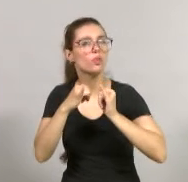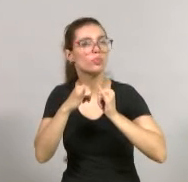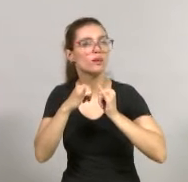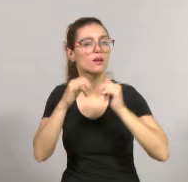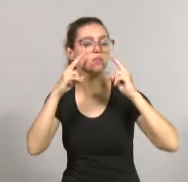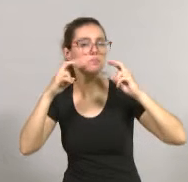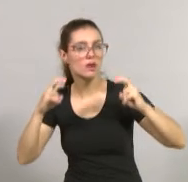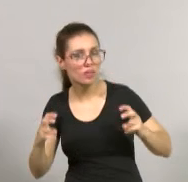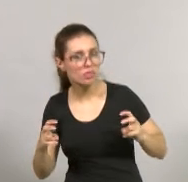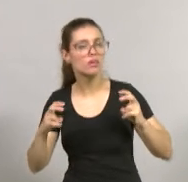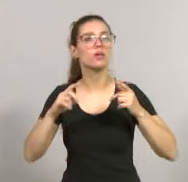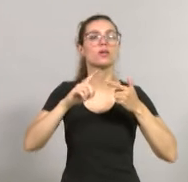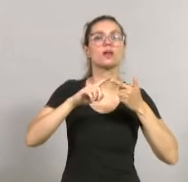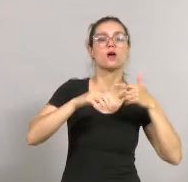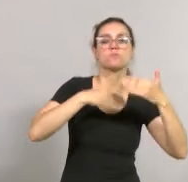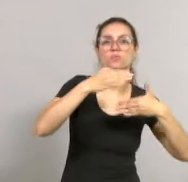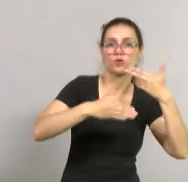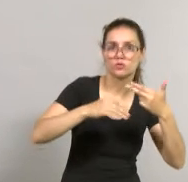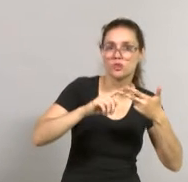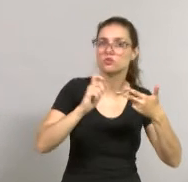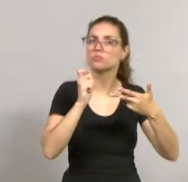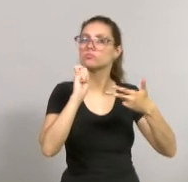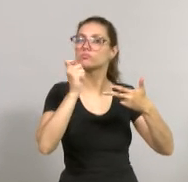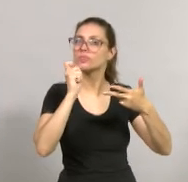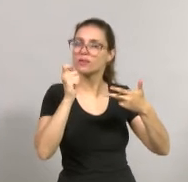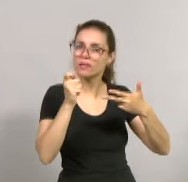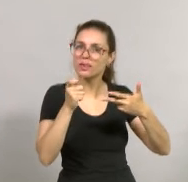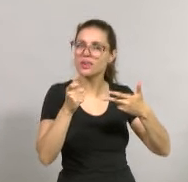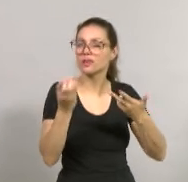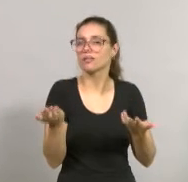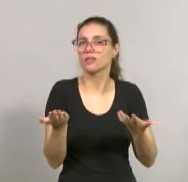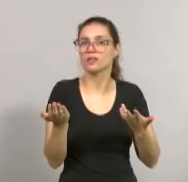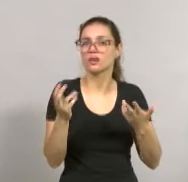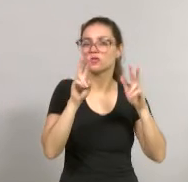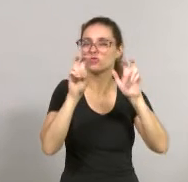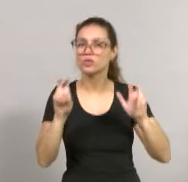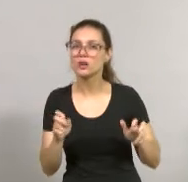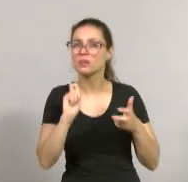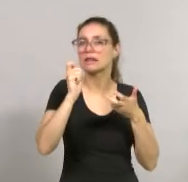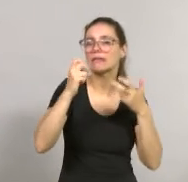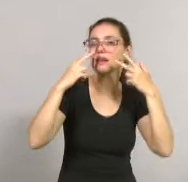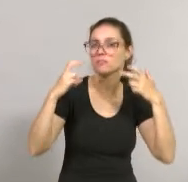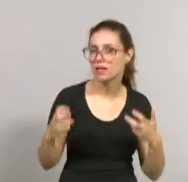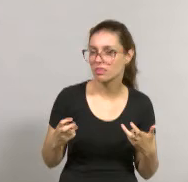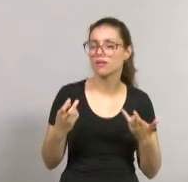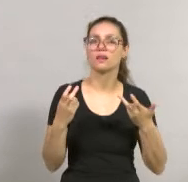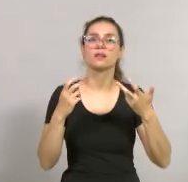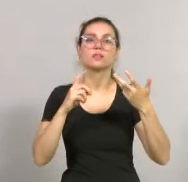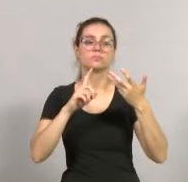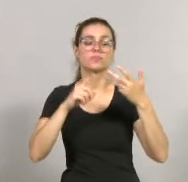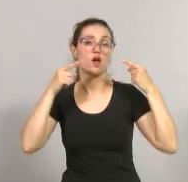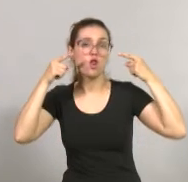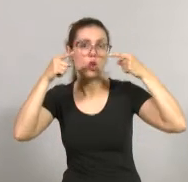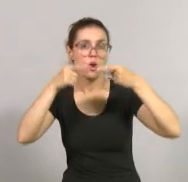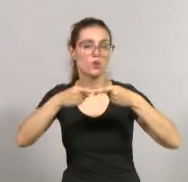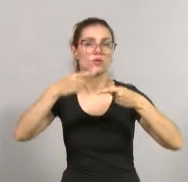investiga, el proceso, y dar a conocer quiénes son los que están detrás de estos temas de investigación, y bueno, y el objetivo